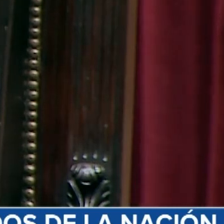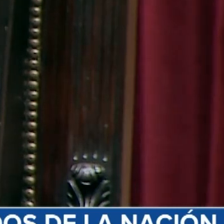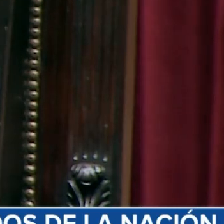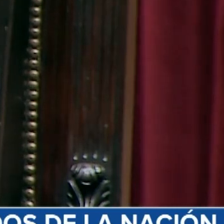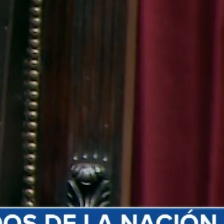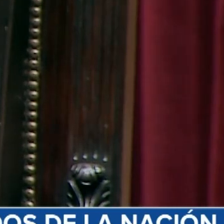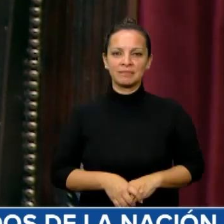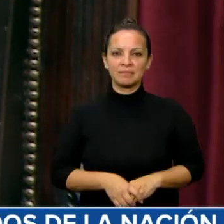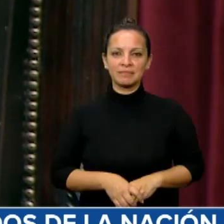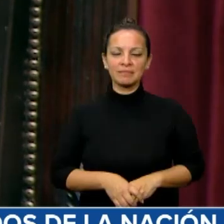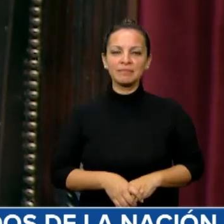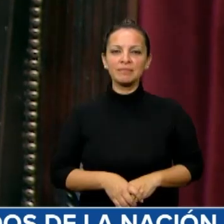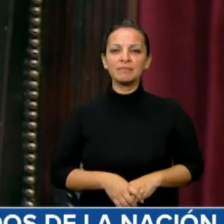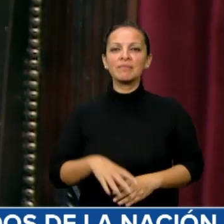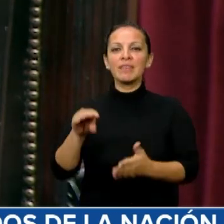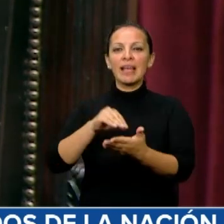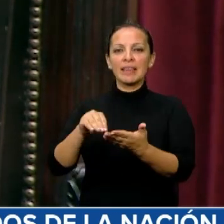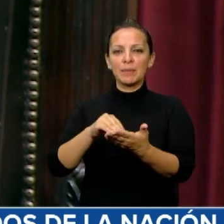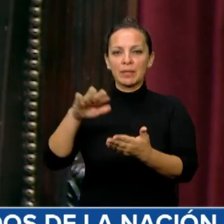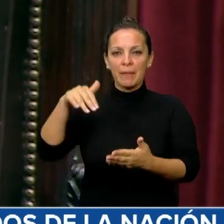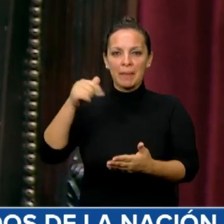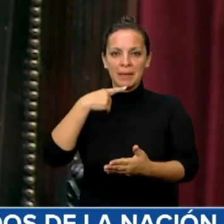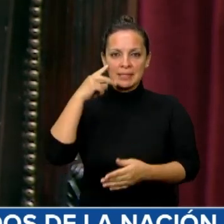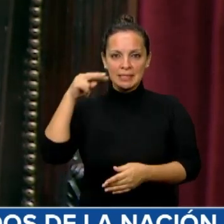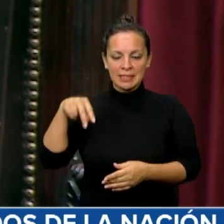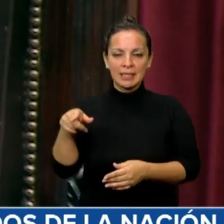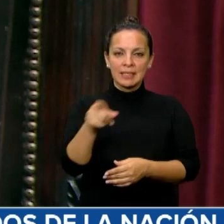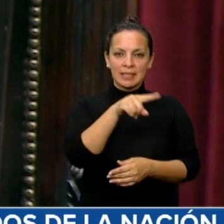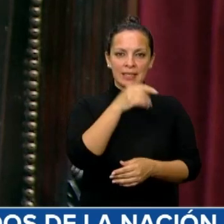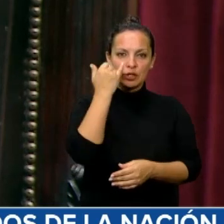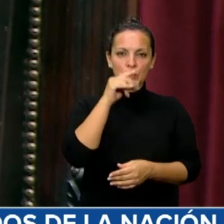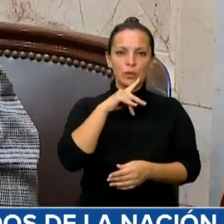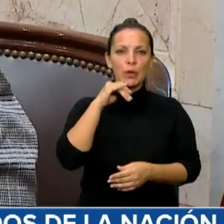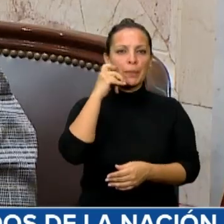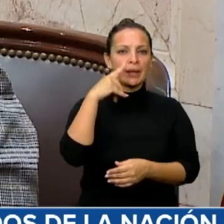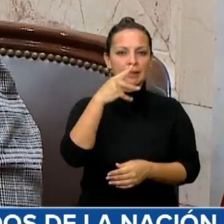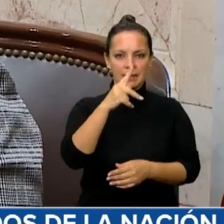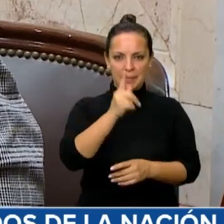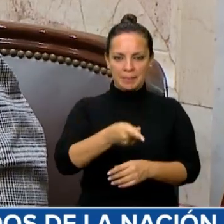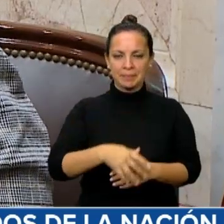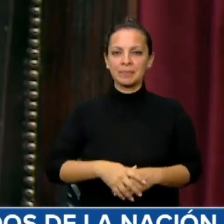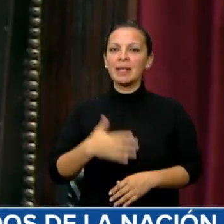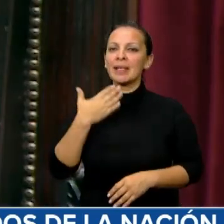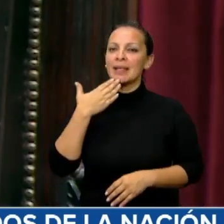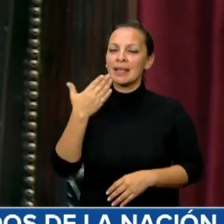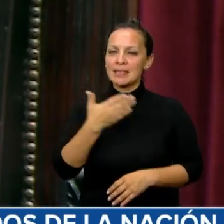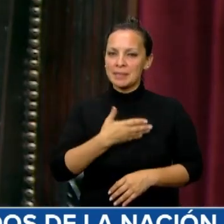insertar y diputada Massini en uso de la palabra para hacer un pedido también. Sí, gracias,